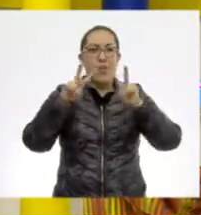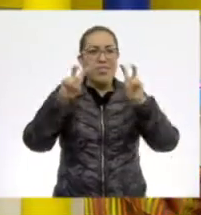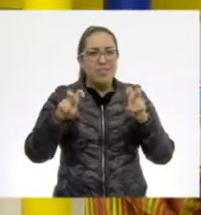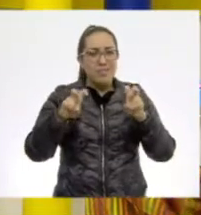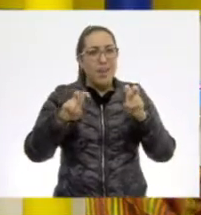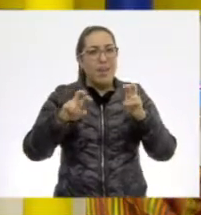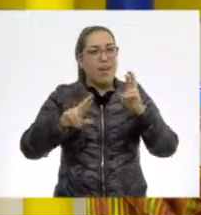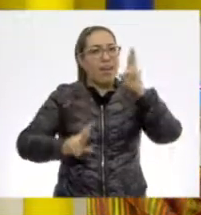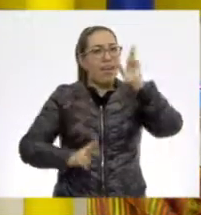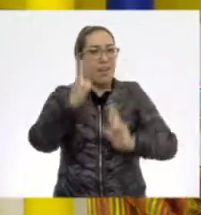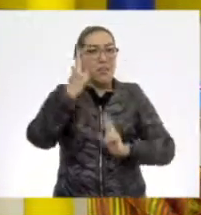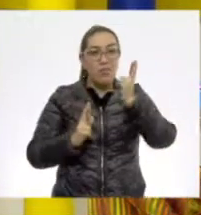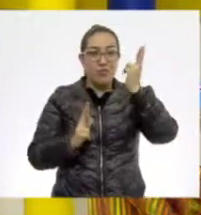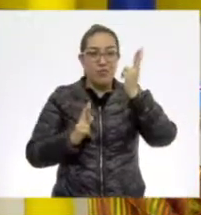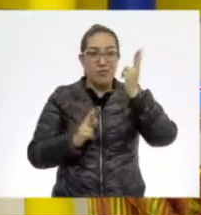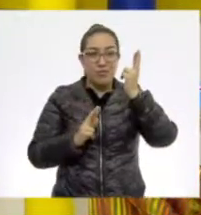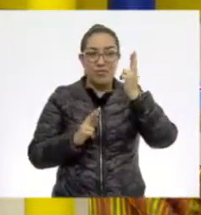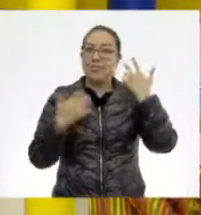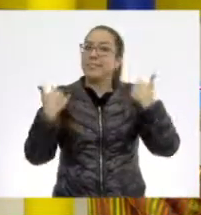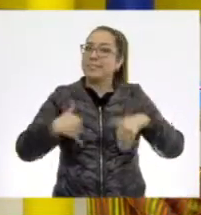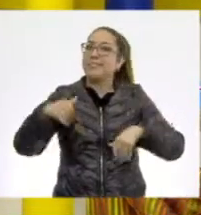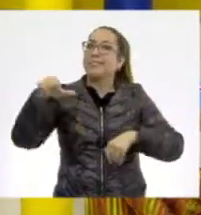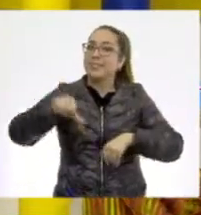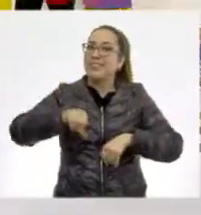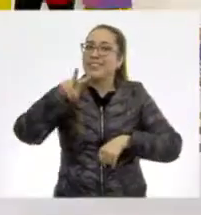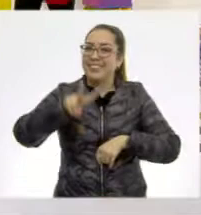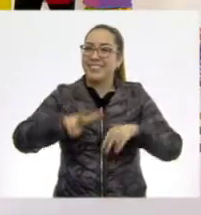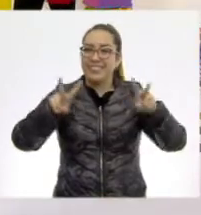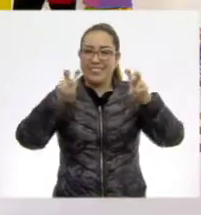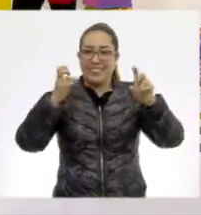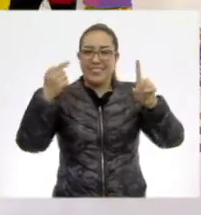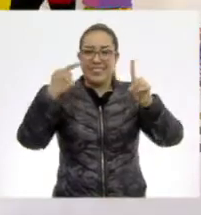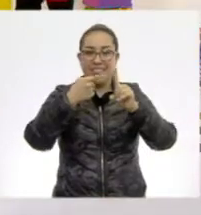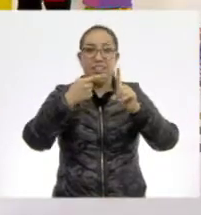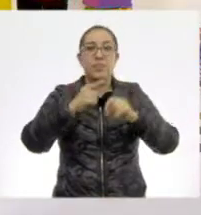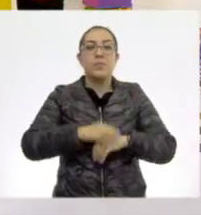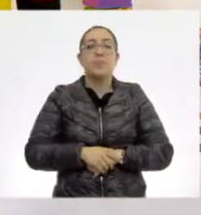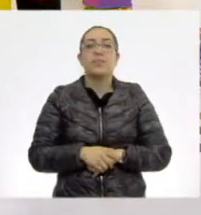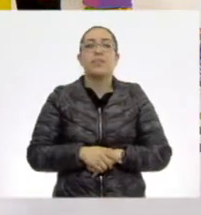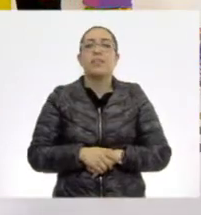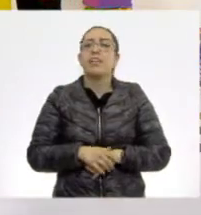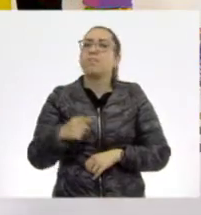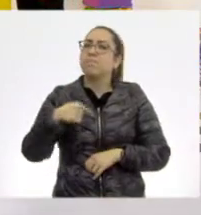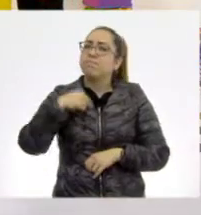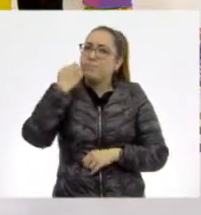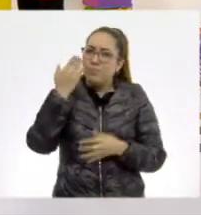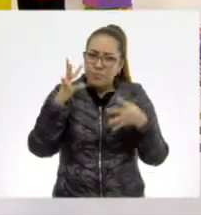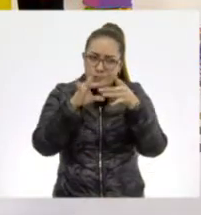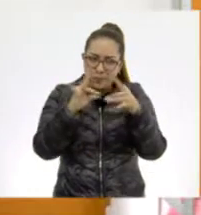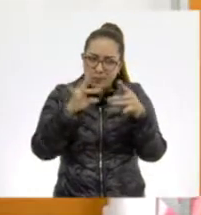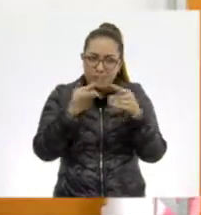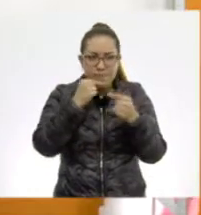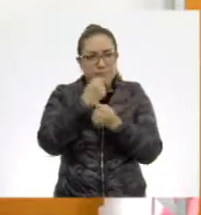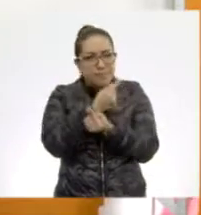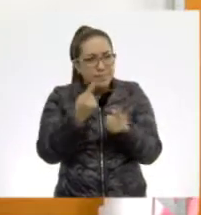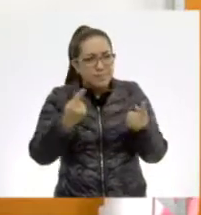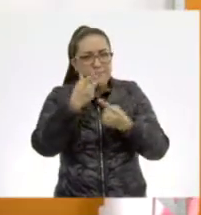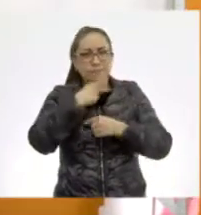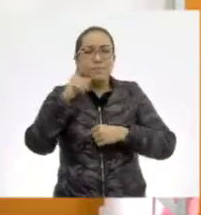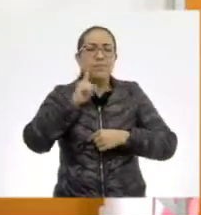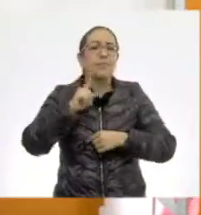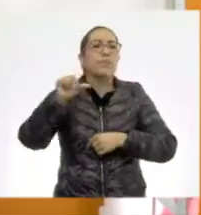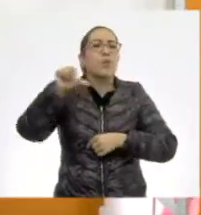de la revolución, que es con lo que vamos a terminar el día de hoy. Pero importante también explicarles a los niños y niñas en casa de qué